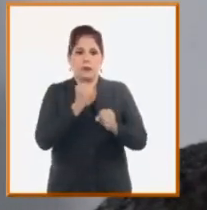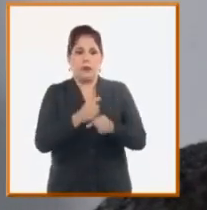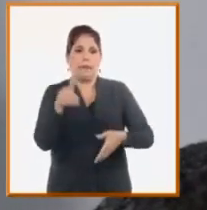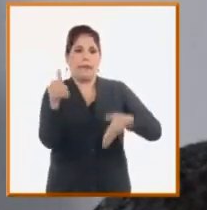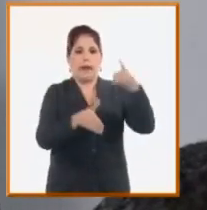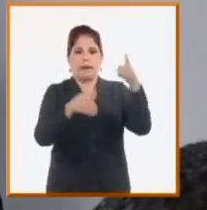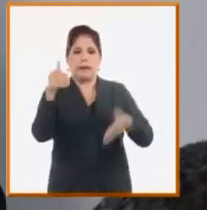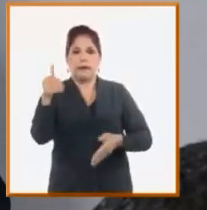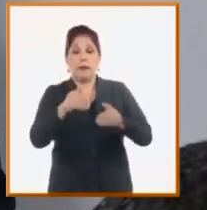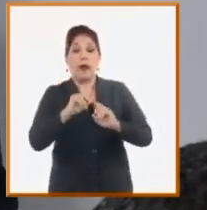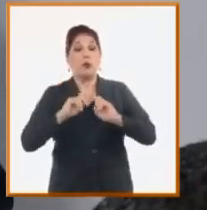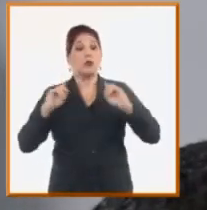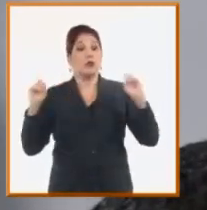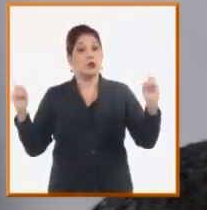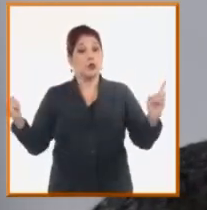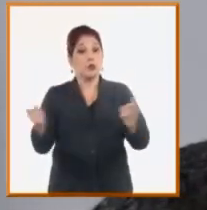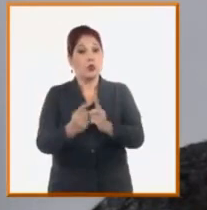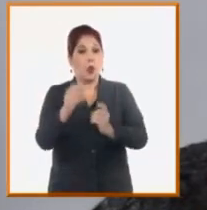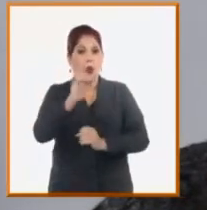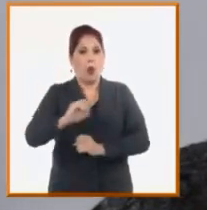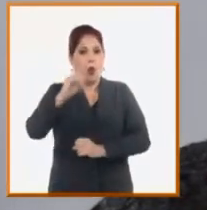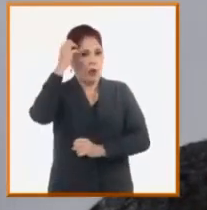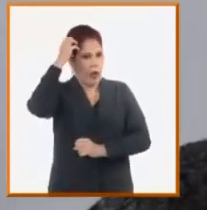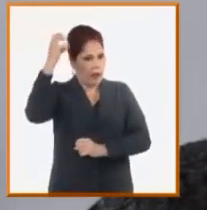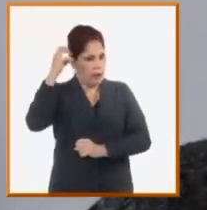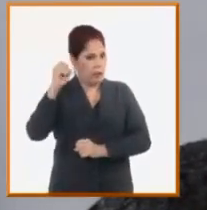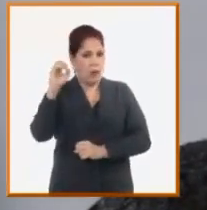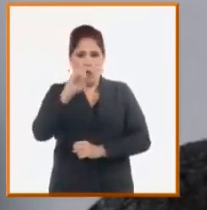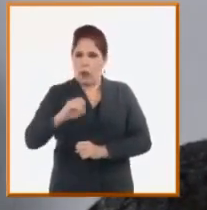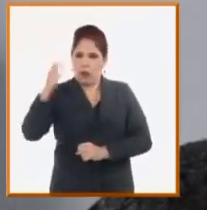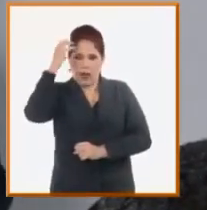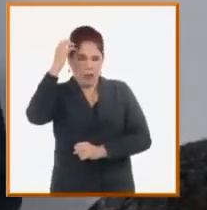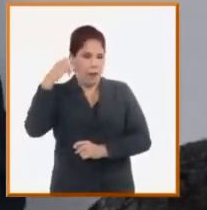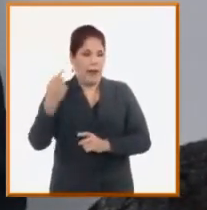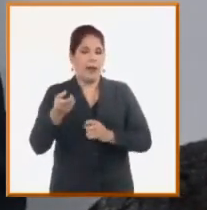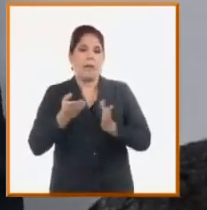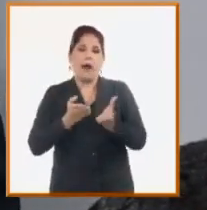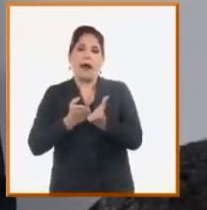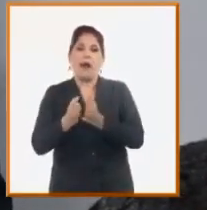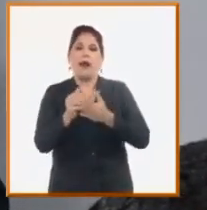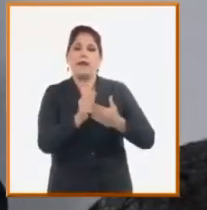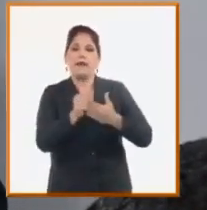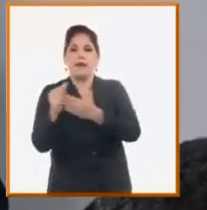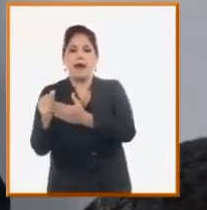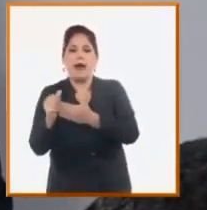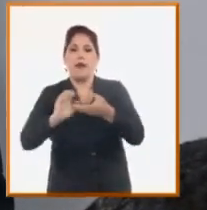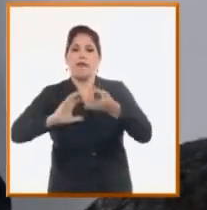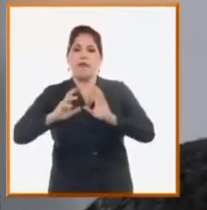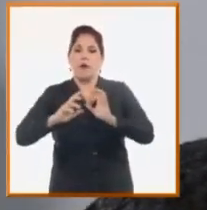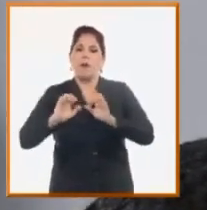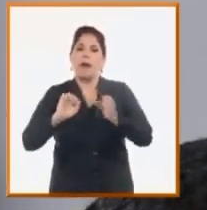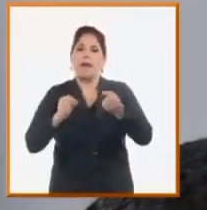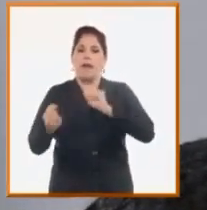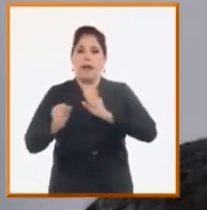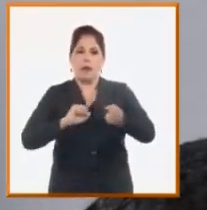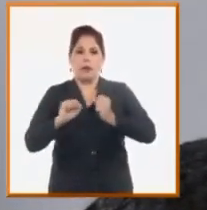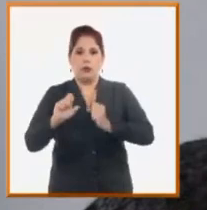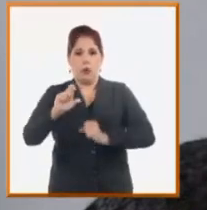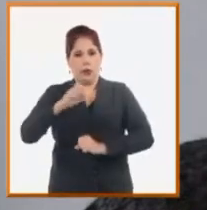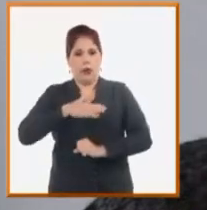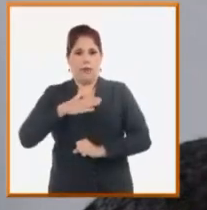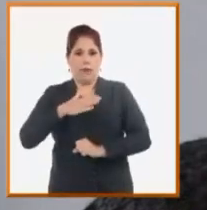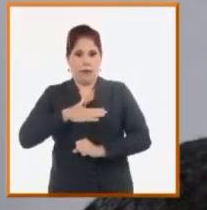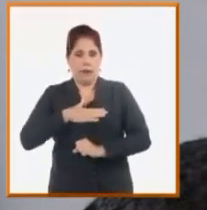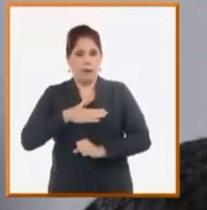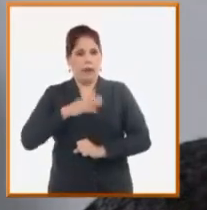participaron prácticamente todos los organismos de la Administración Central del Estado para conducir el sistema de control de los actores, es decir, sobre la base